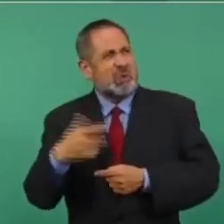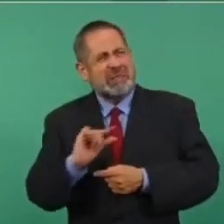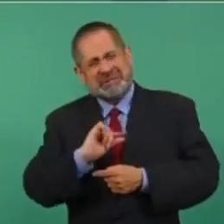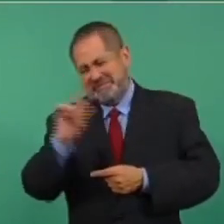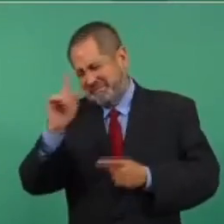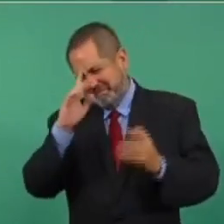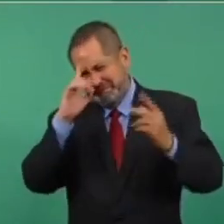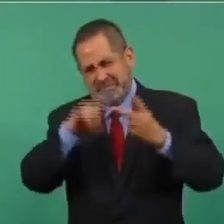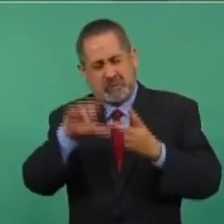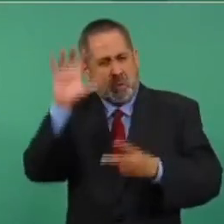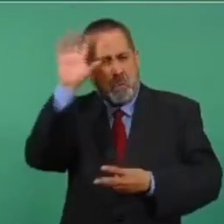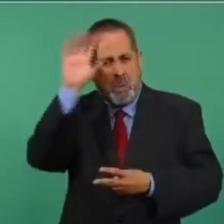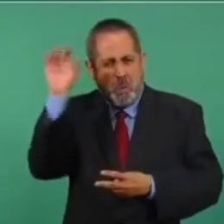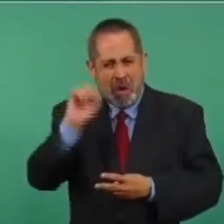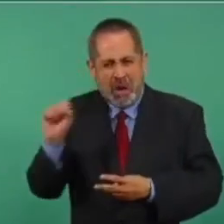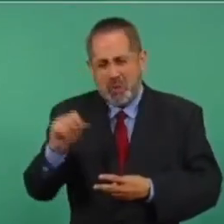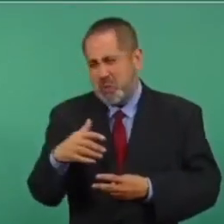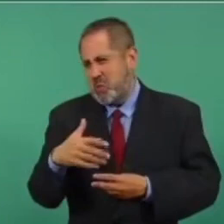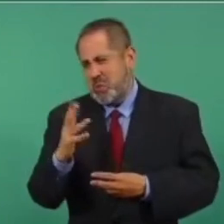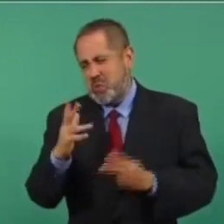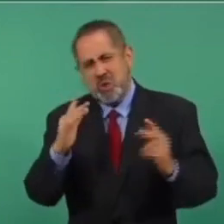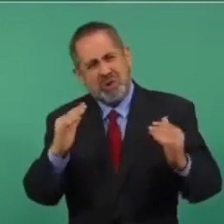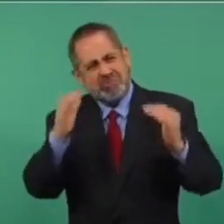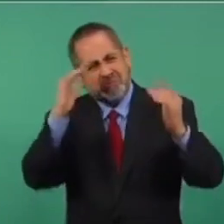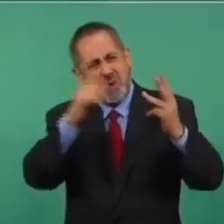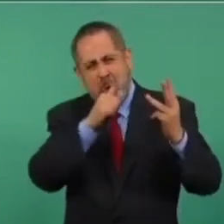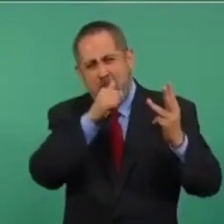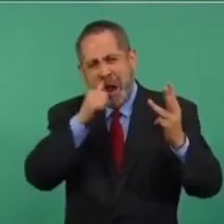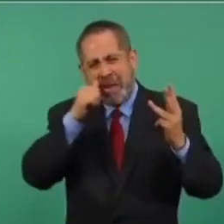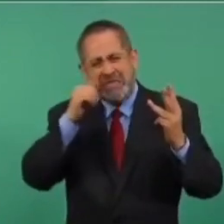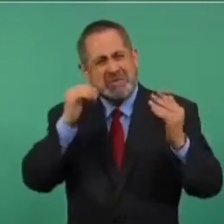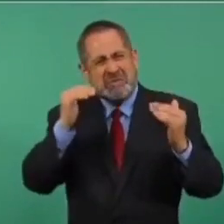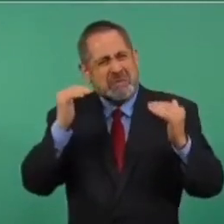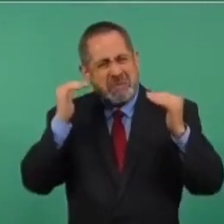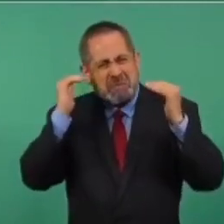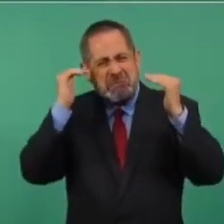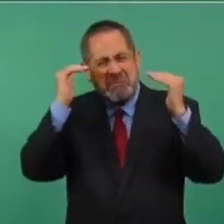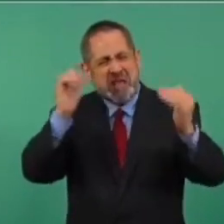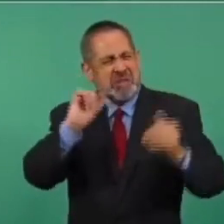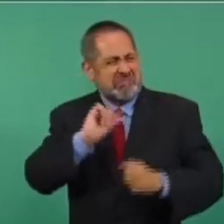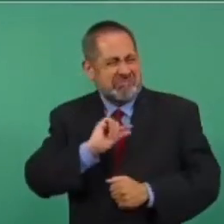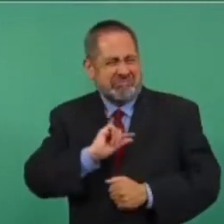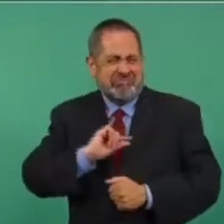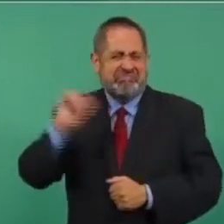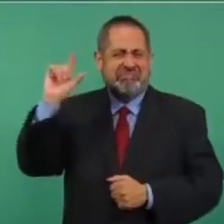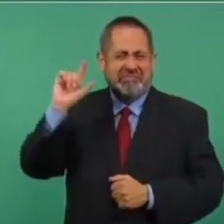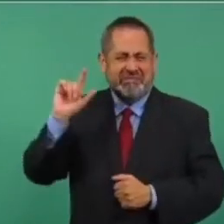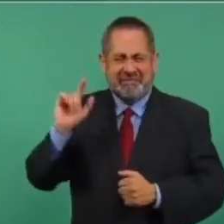Morelos también, Juárez otro gigante,